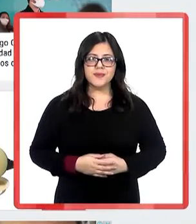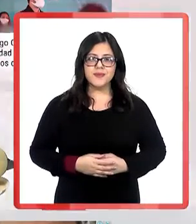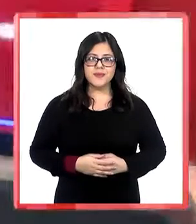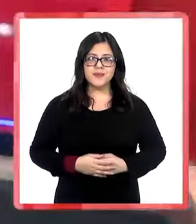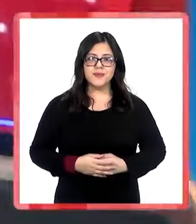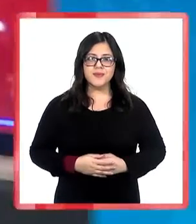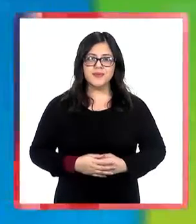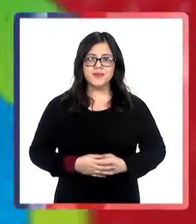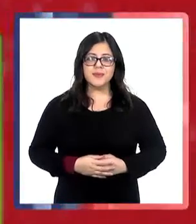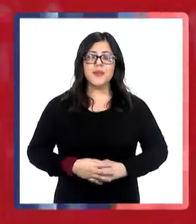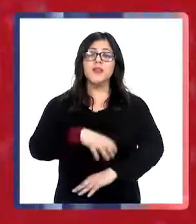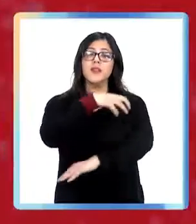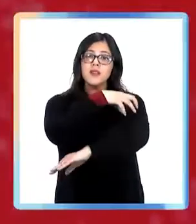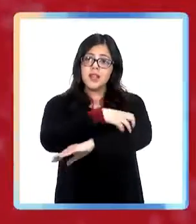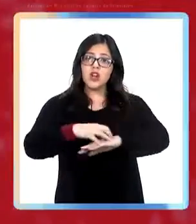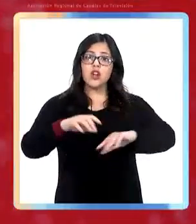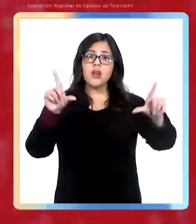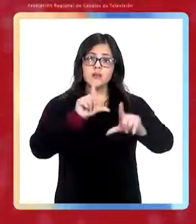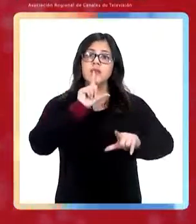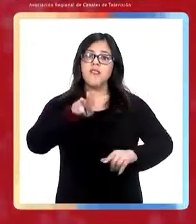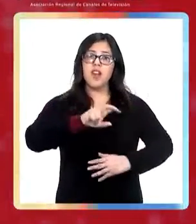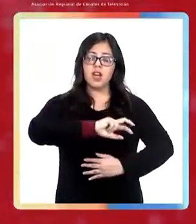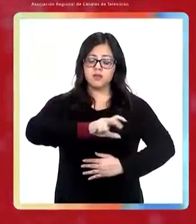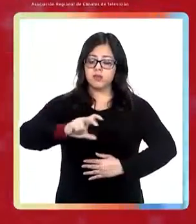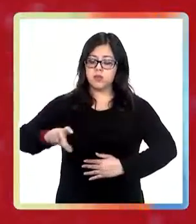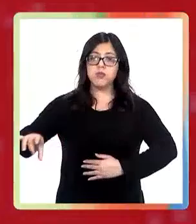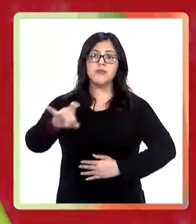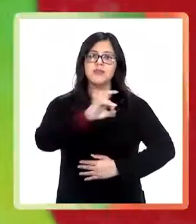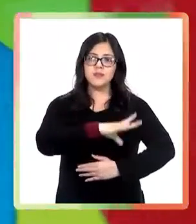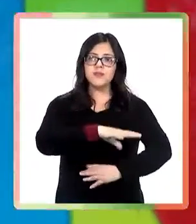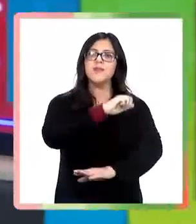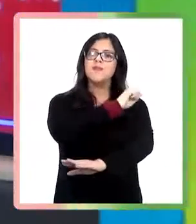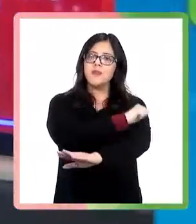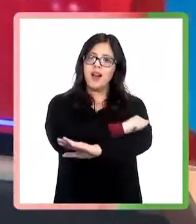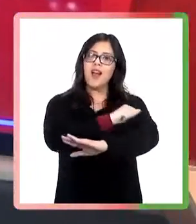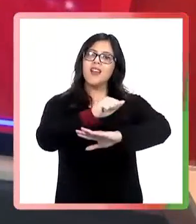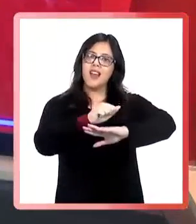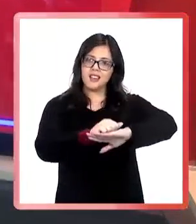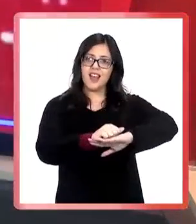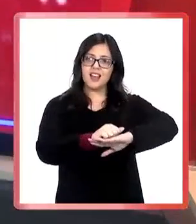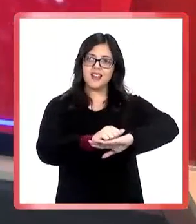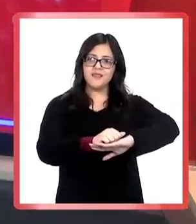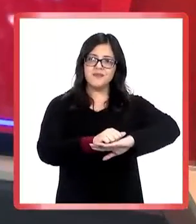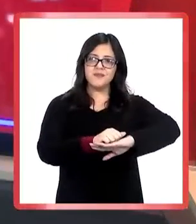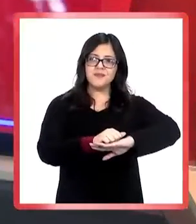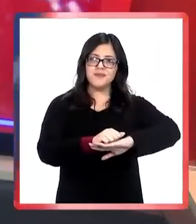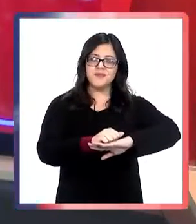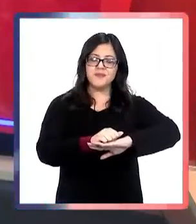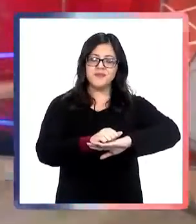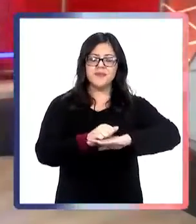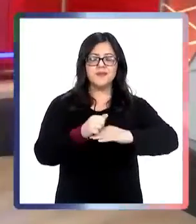www.portavoznoticias.cl y también estamos en Facebook, en Twitter y en Instagram. Muchísimas gracias por acompañarnos. Hasta pronto.